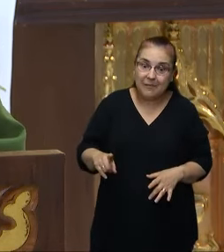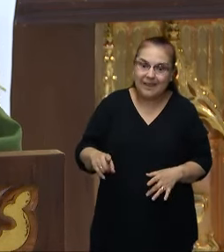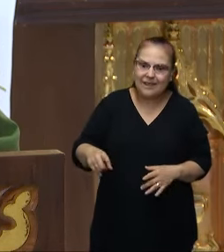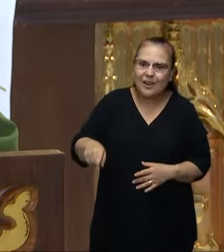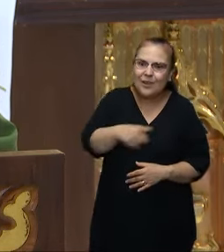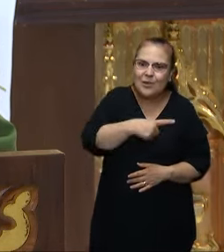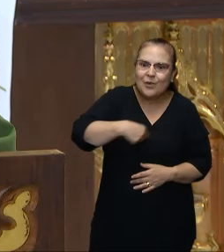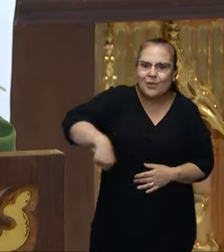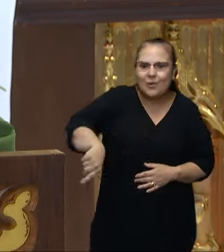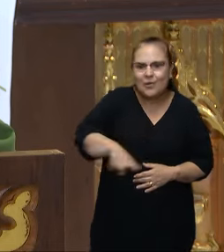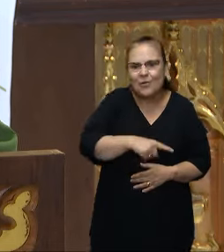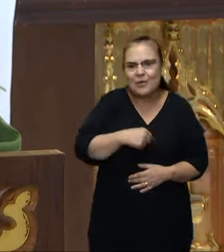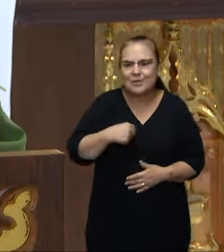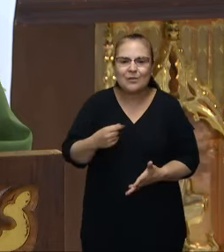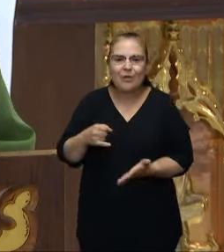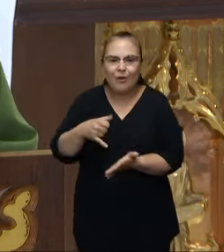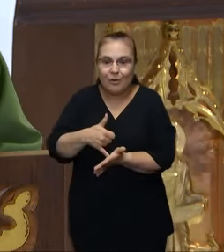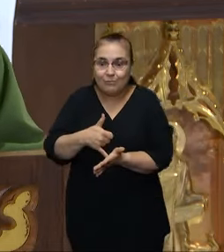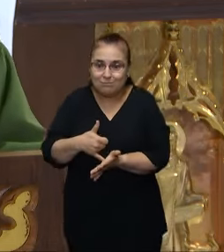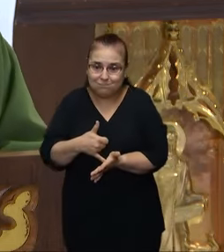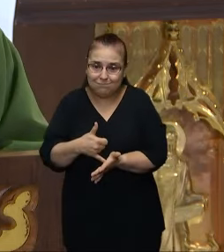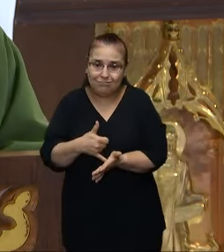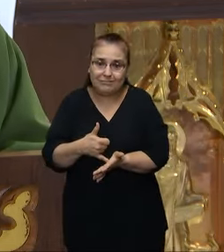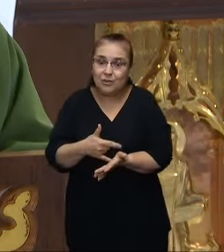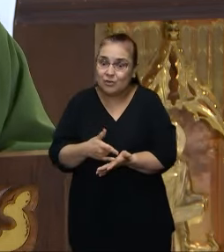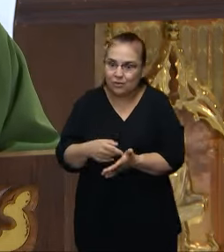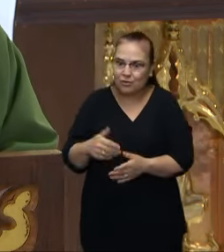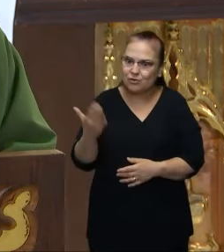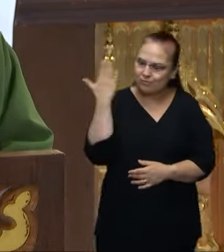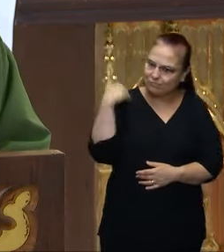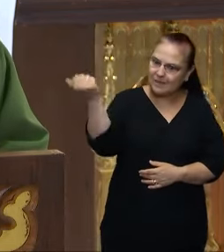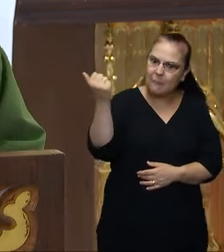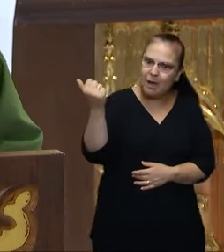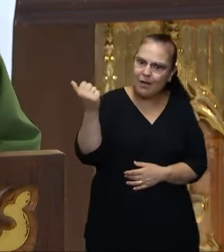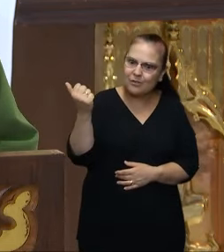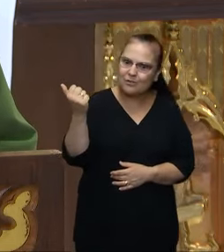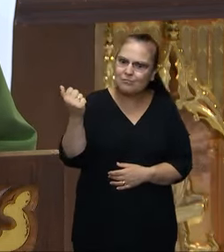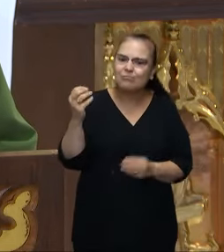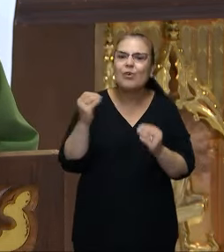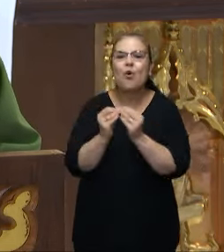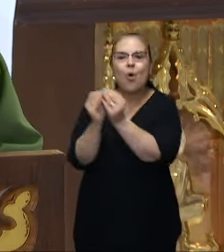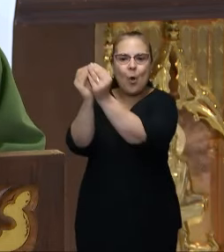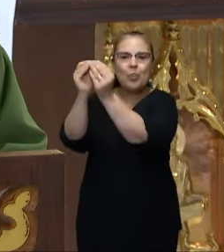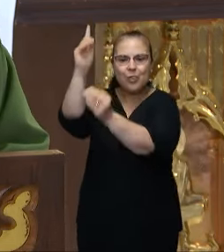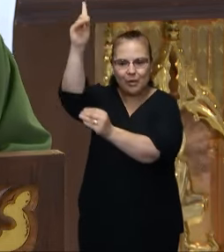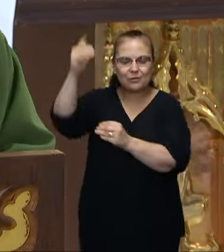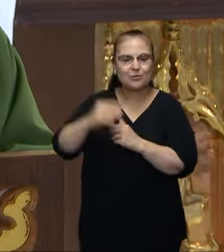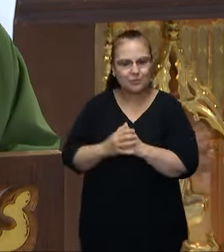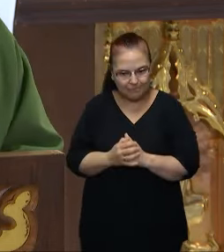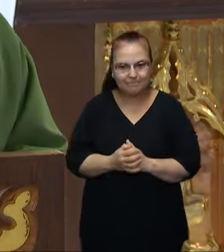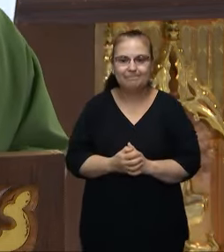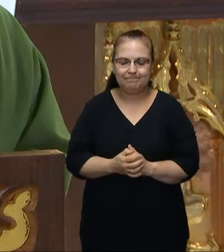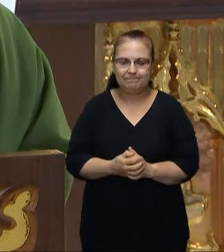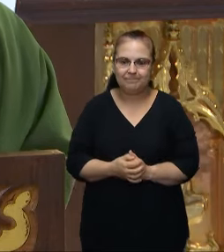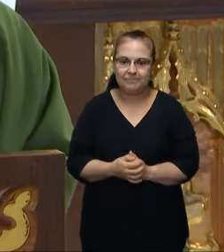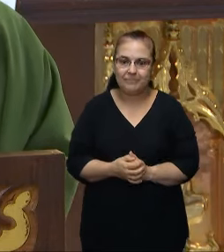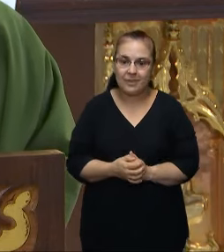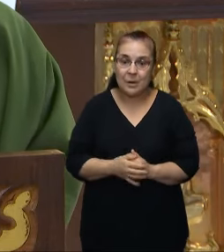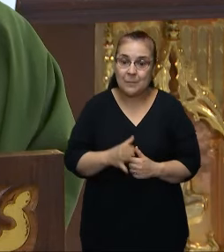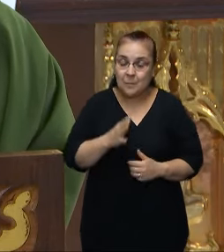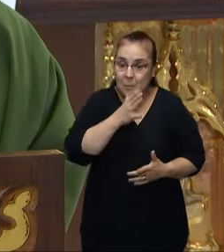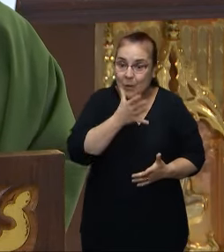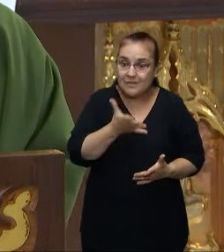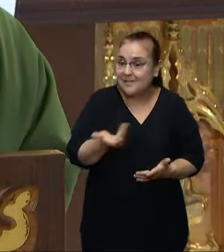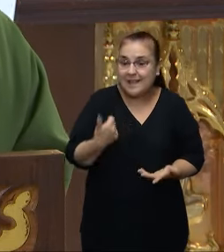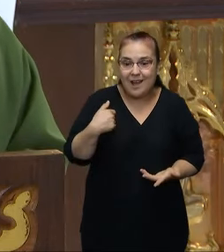nuestra divinidad es decir estamos llamados a ser con Dios a ser unos con Dios Bueno pues